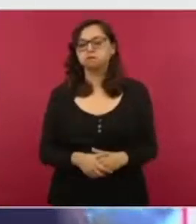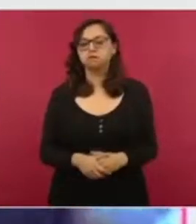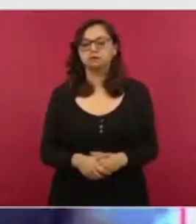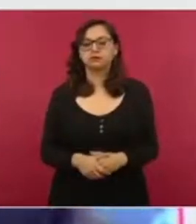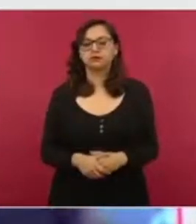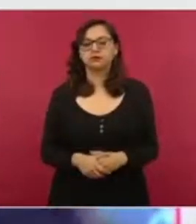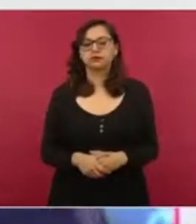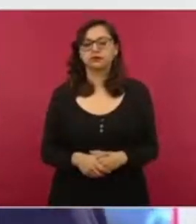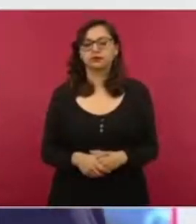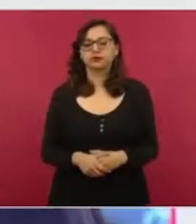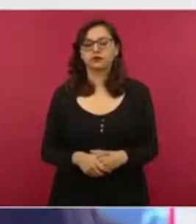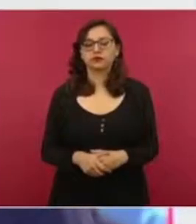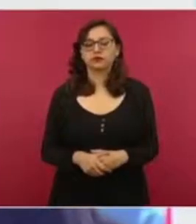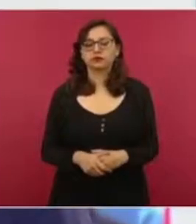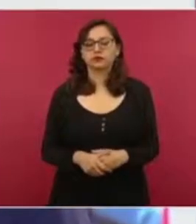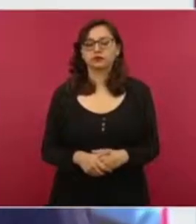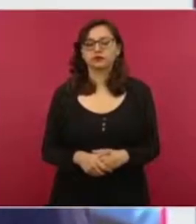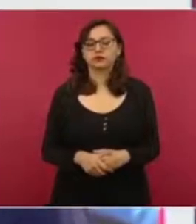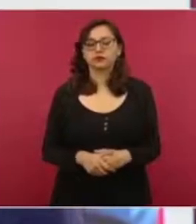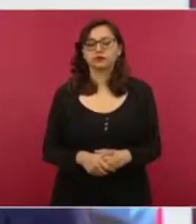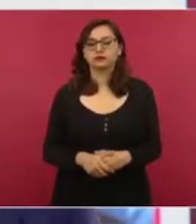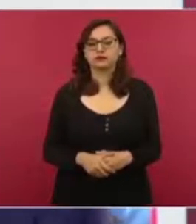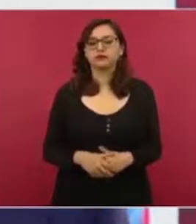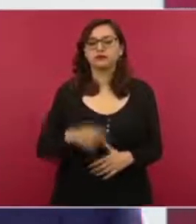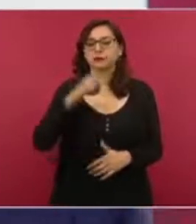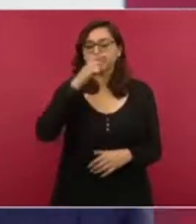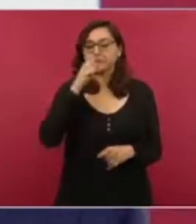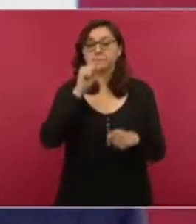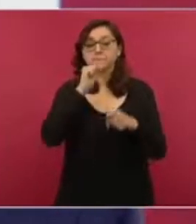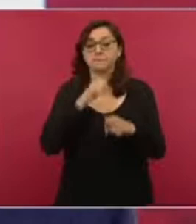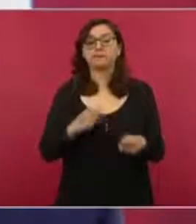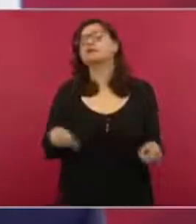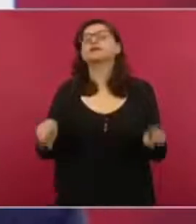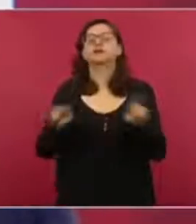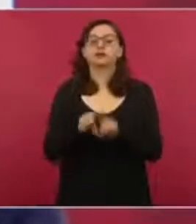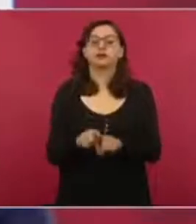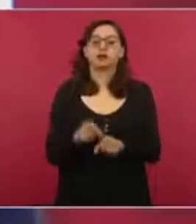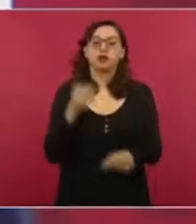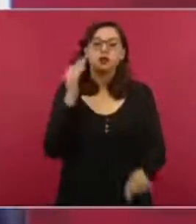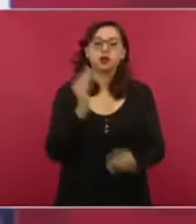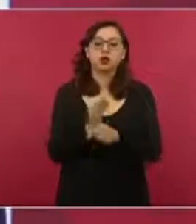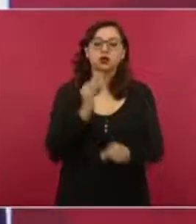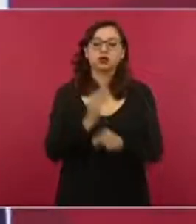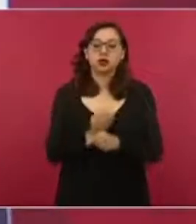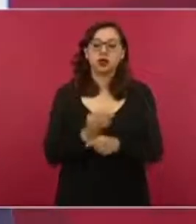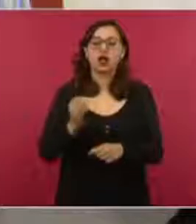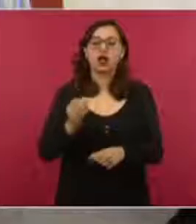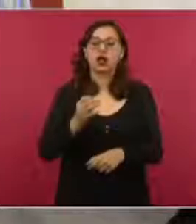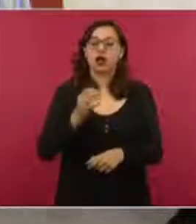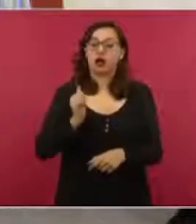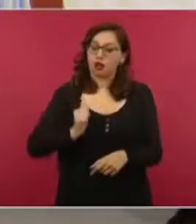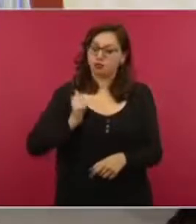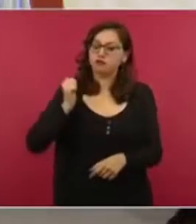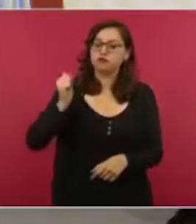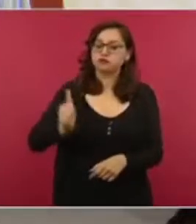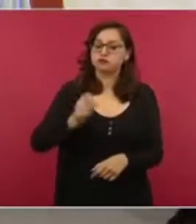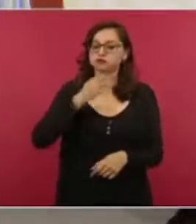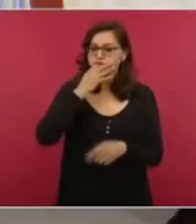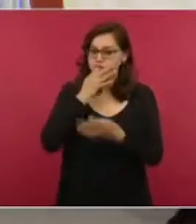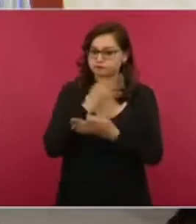y también aprovecho para comentarles que ya tomamos la decisión